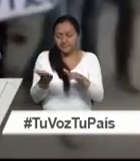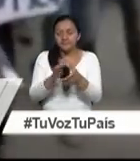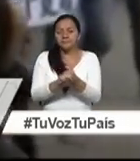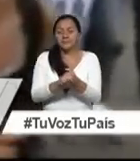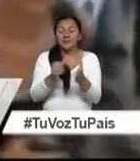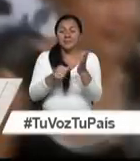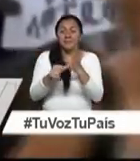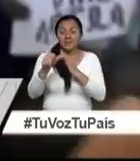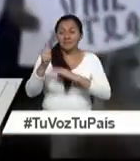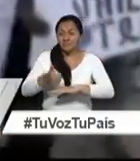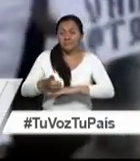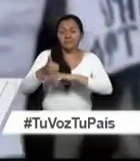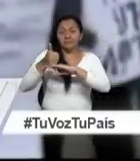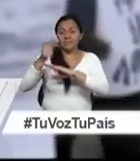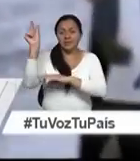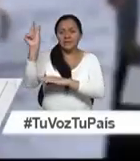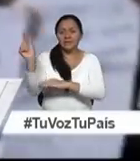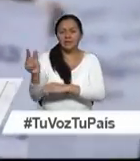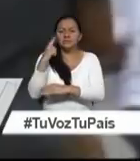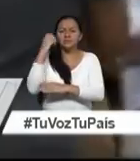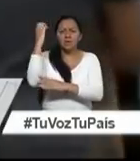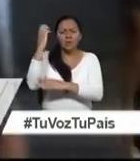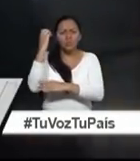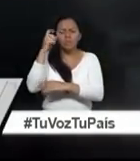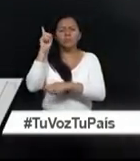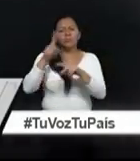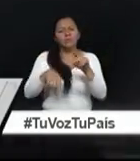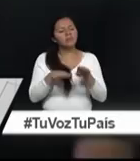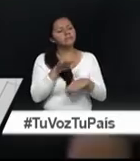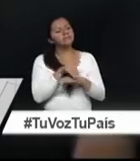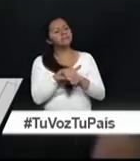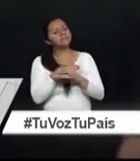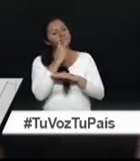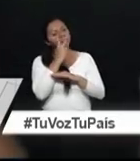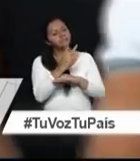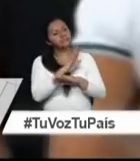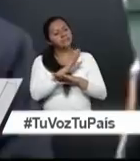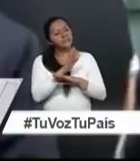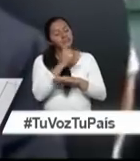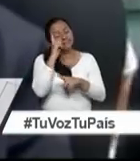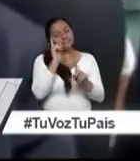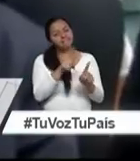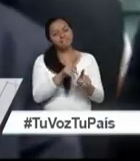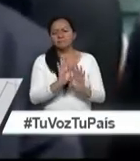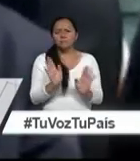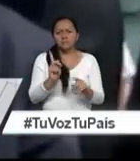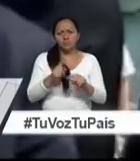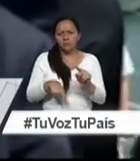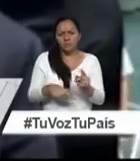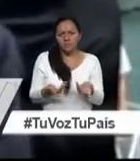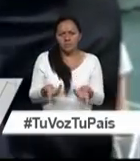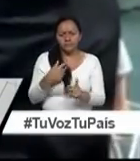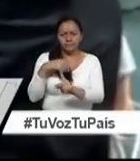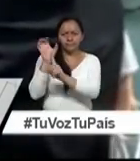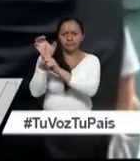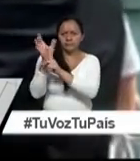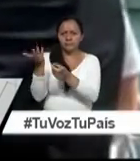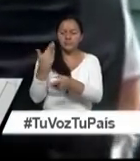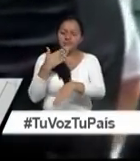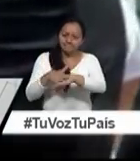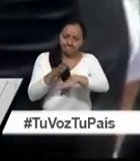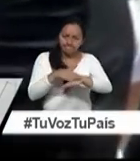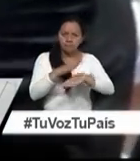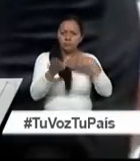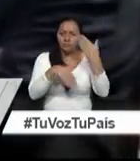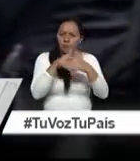italiano del Interior ha insistido en que Europa no puede permanecer observando desde el balcón lo que ocurre en el Mediterráneo. Este es un llamamiento que